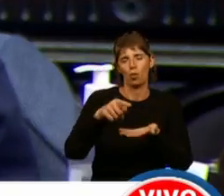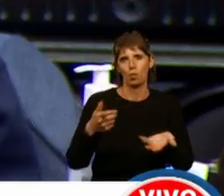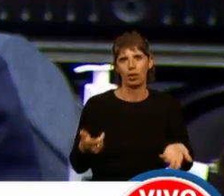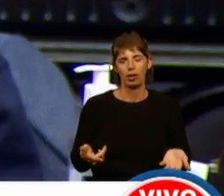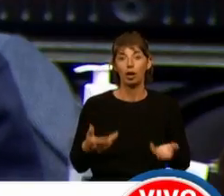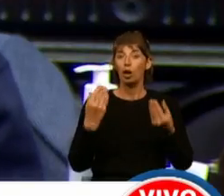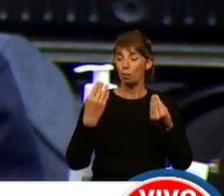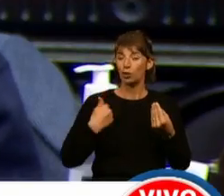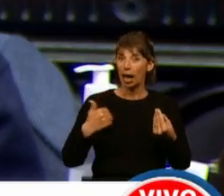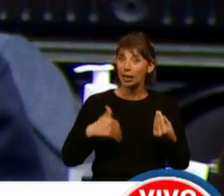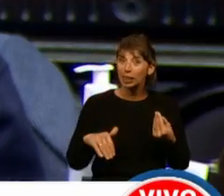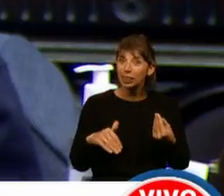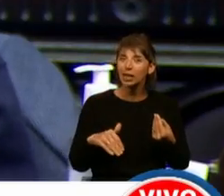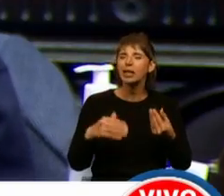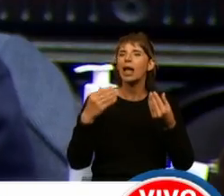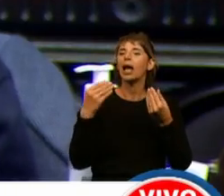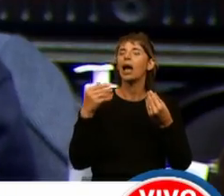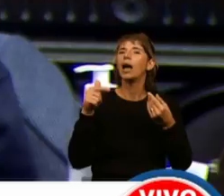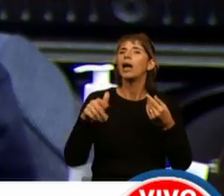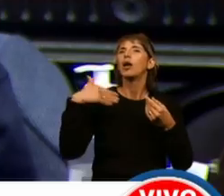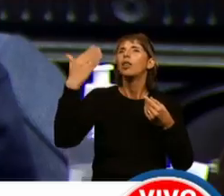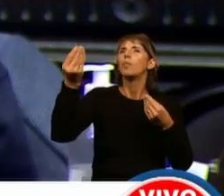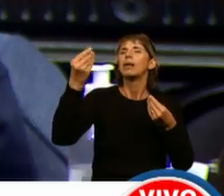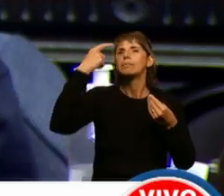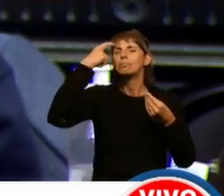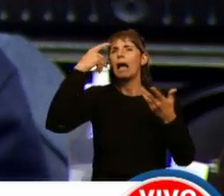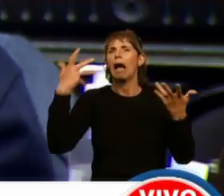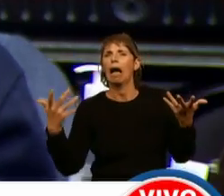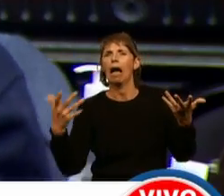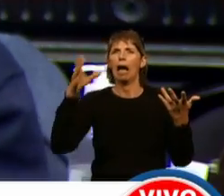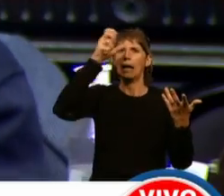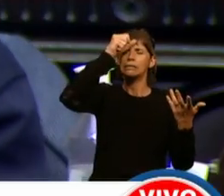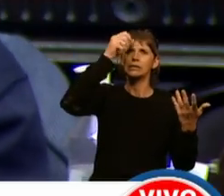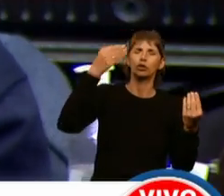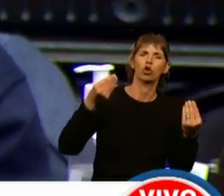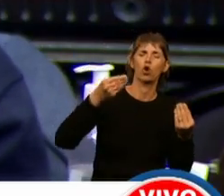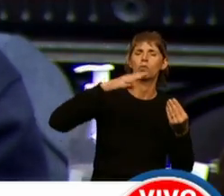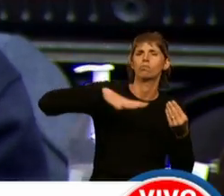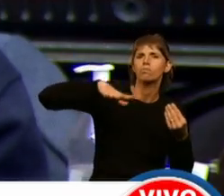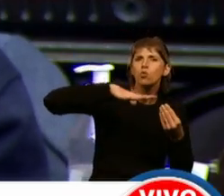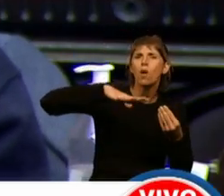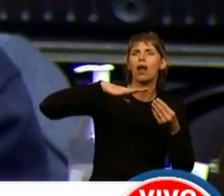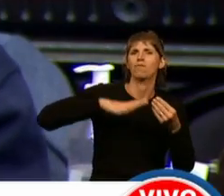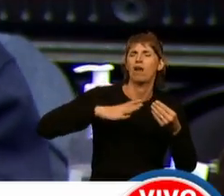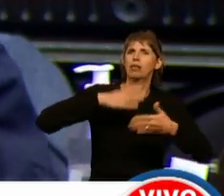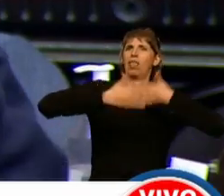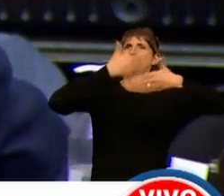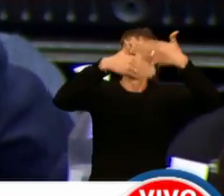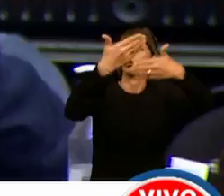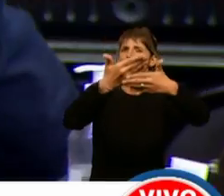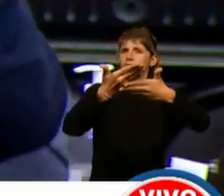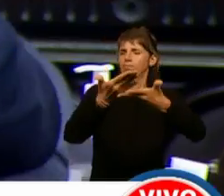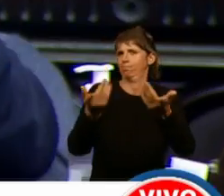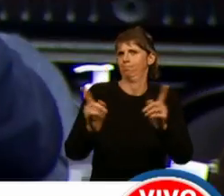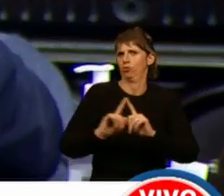porque argentina no puede después llorar sobre la leche derramada de que hay regiones que no se desarrollan nosotros acá tenemos